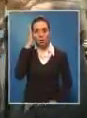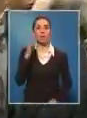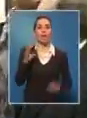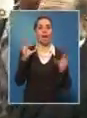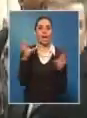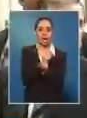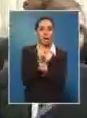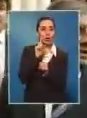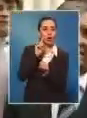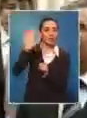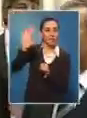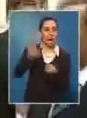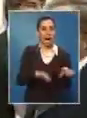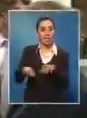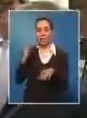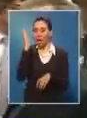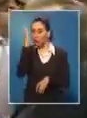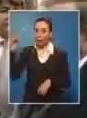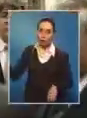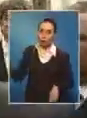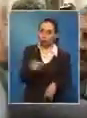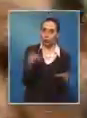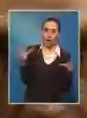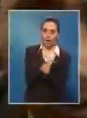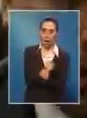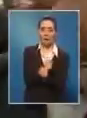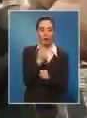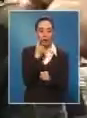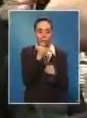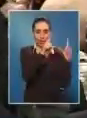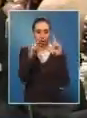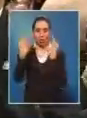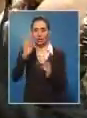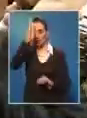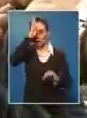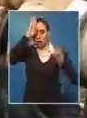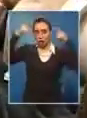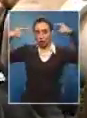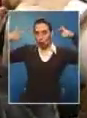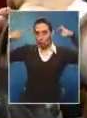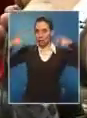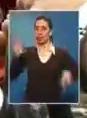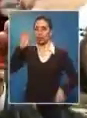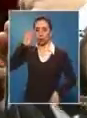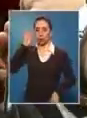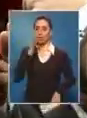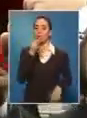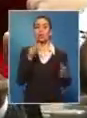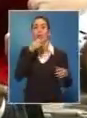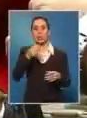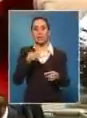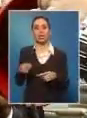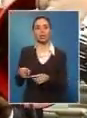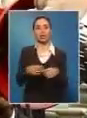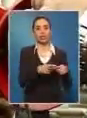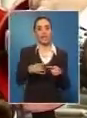viajó rápidamente, estaba en una actividad en Los Espejos. Lo vemos ya en el Palacio de Gobierno, ya con su clásico sombrero. Gracias, lo que tú mencionabas. Escuchemos un poco el ambiente. La sociedad chilena